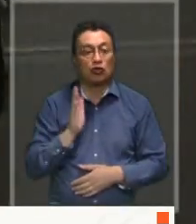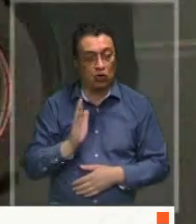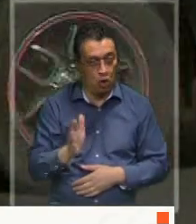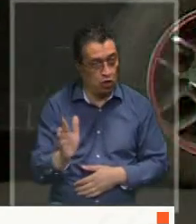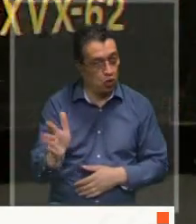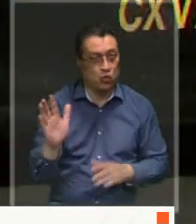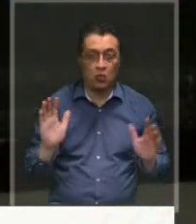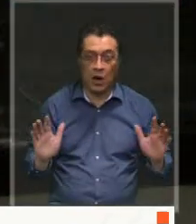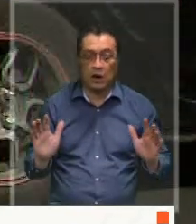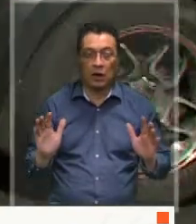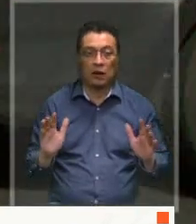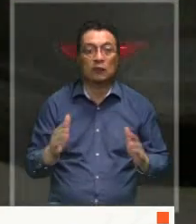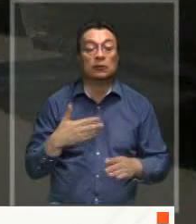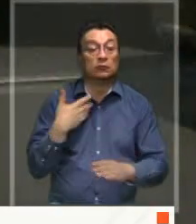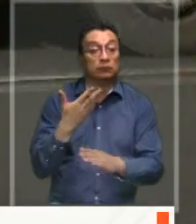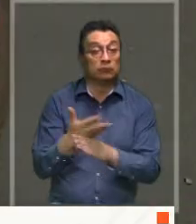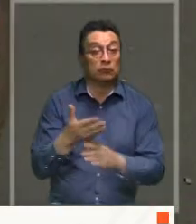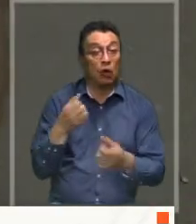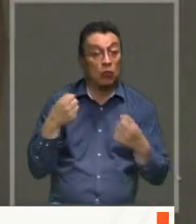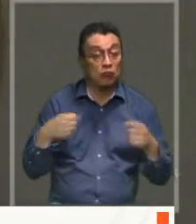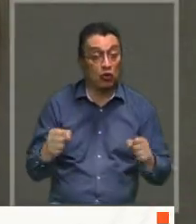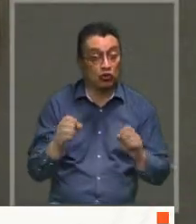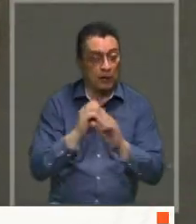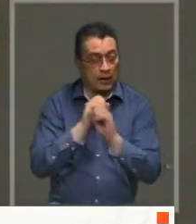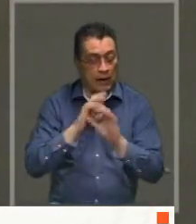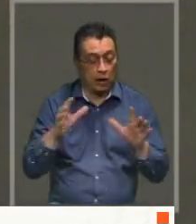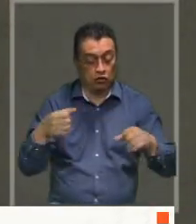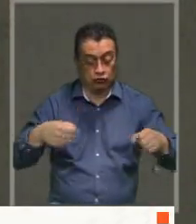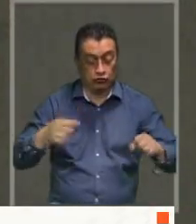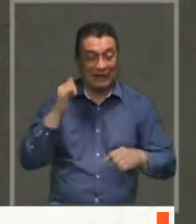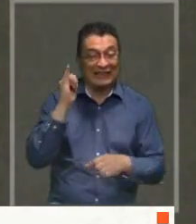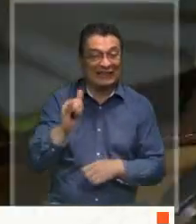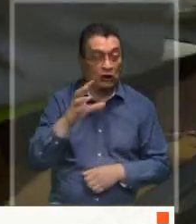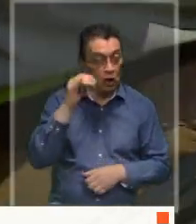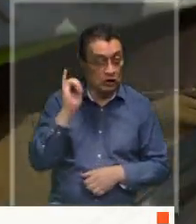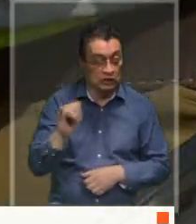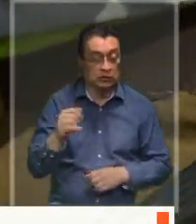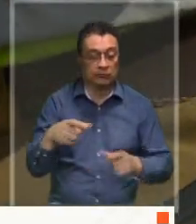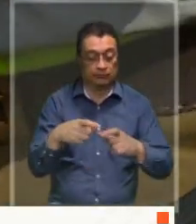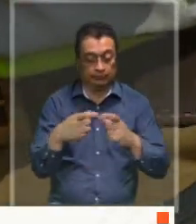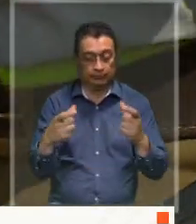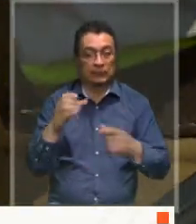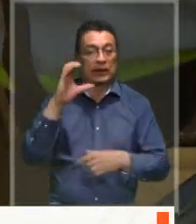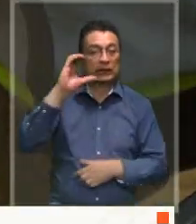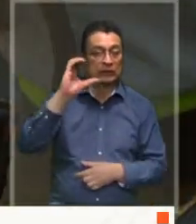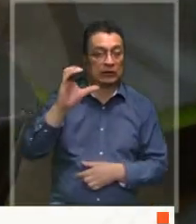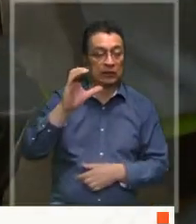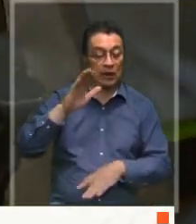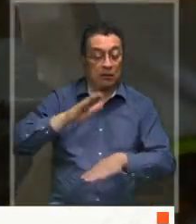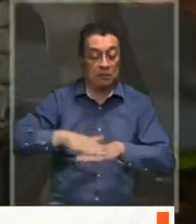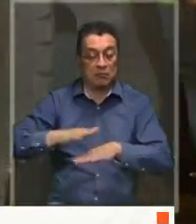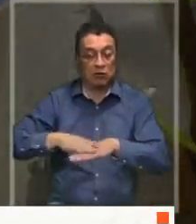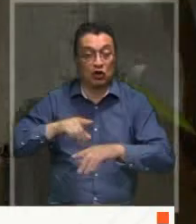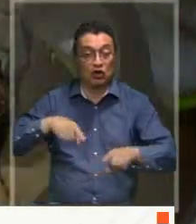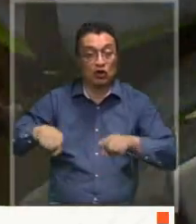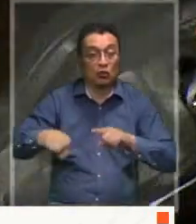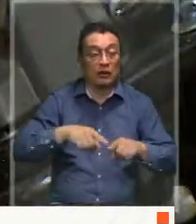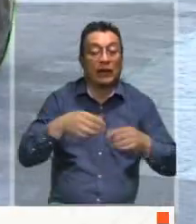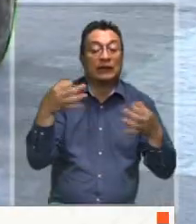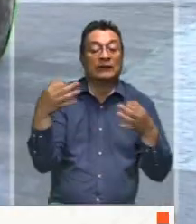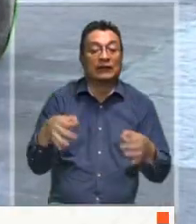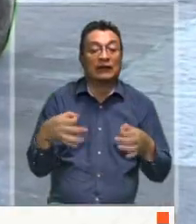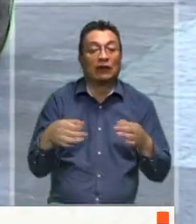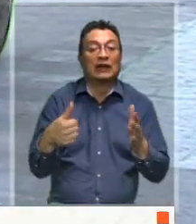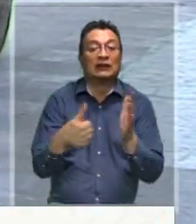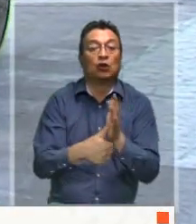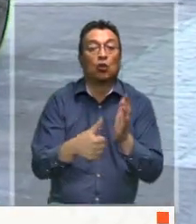haciendo. La exigencia para las motos es clara. Los conductores sí o sí deben tener licencia clase C, el permiso de circulación y el certificado de